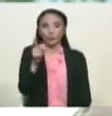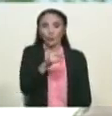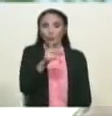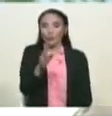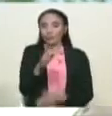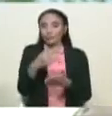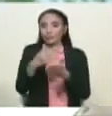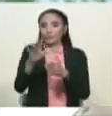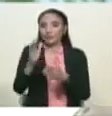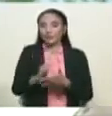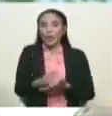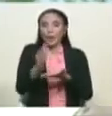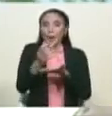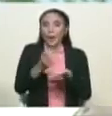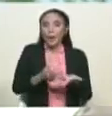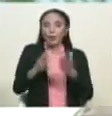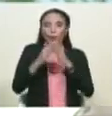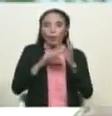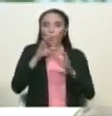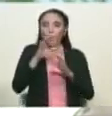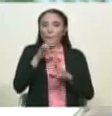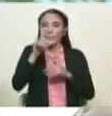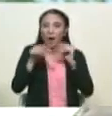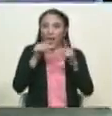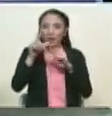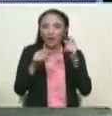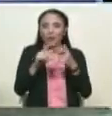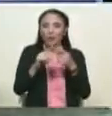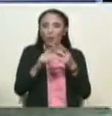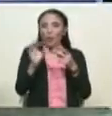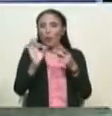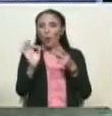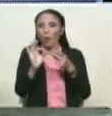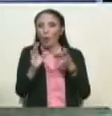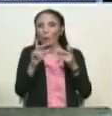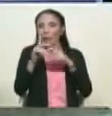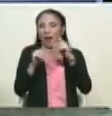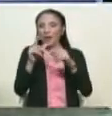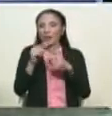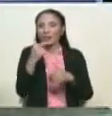Pollito o pollita. Lo que quiera usted criar.